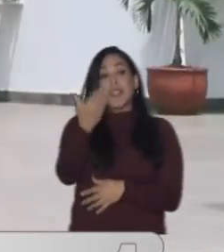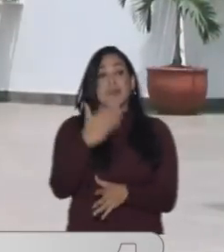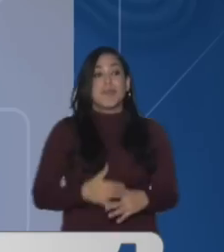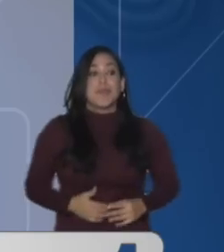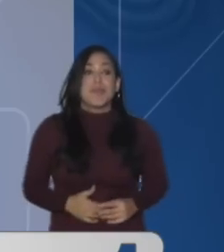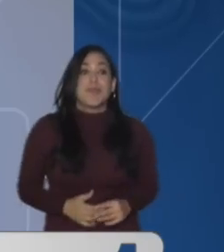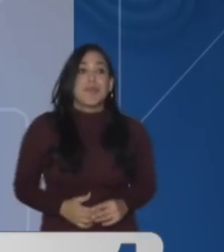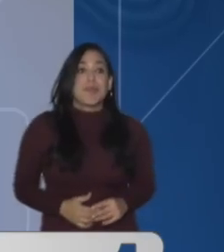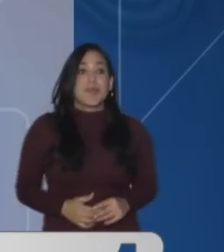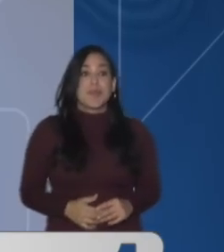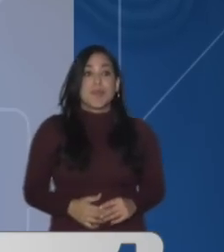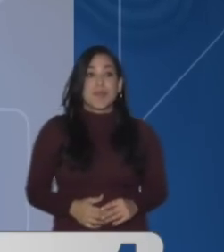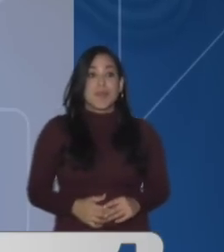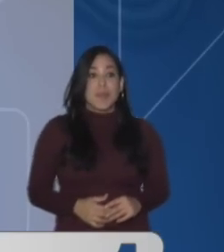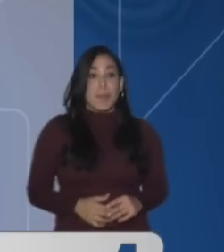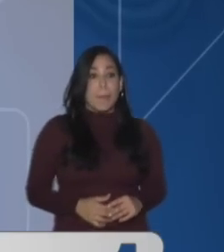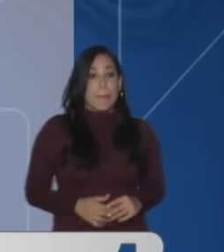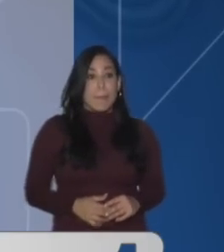Cauca.